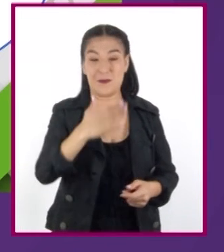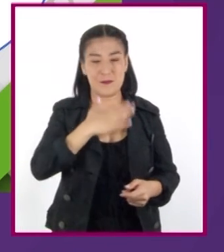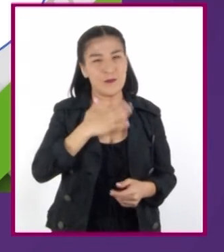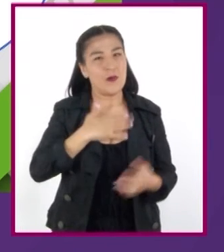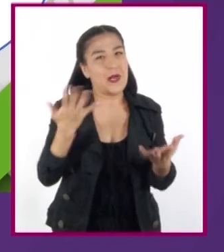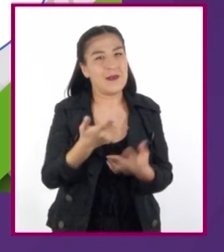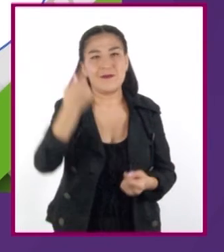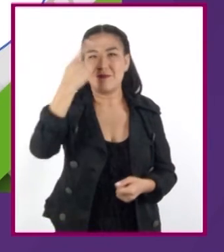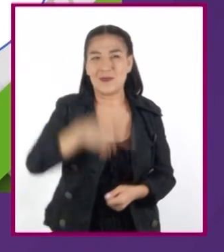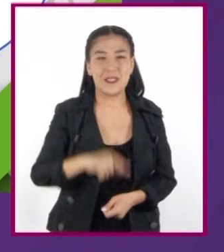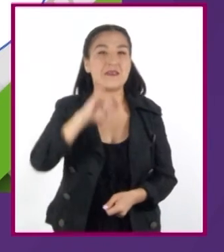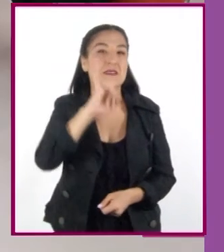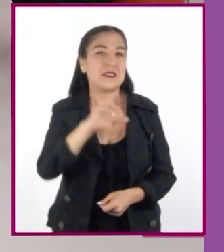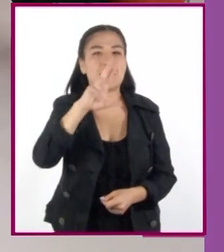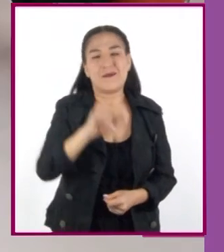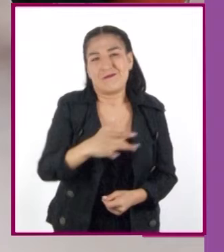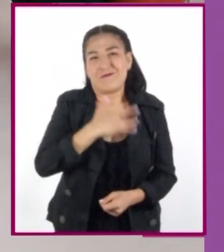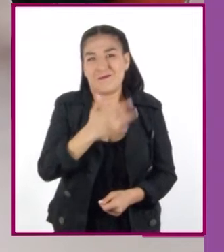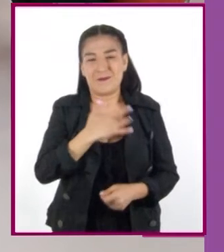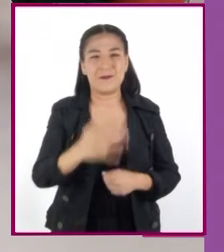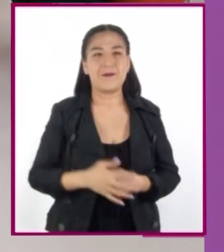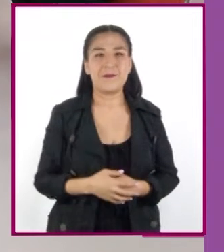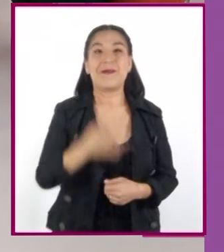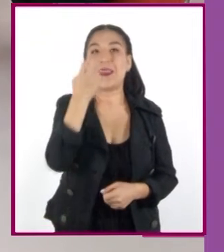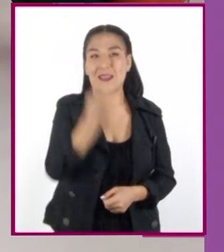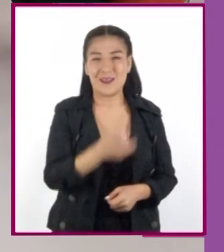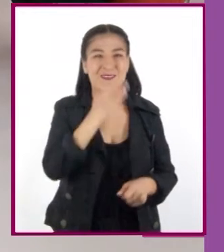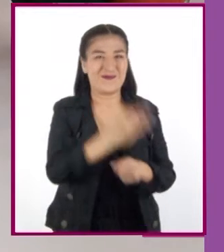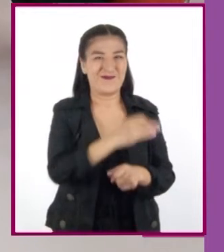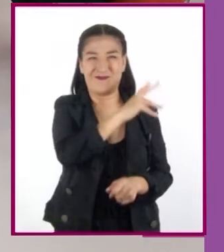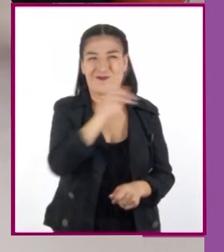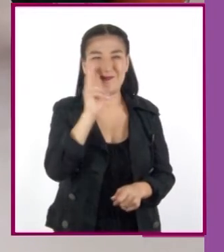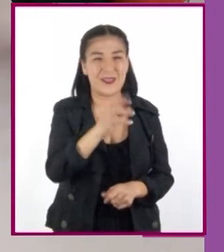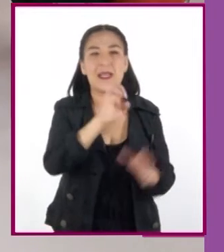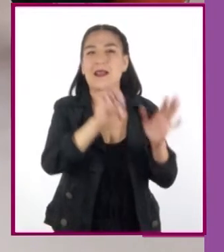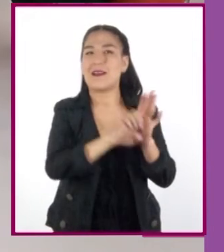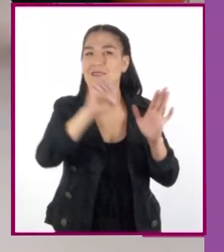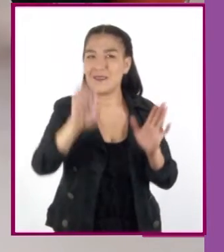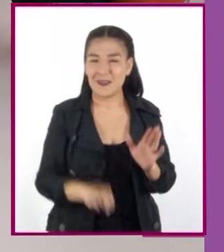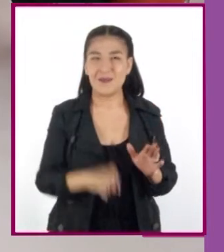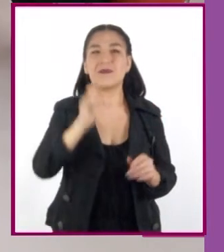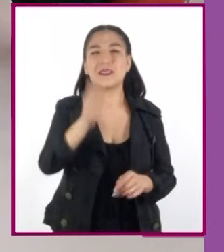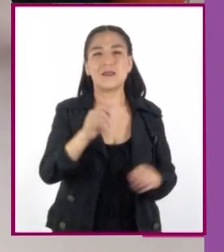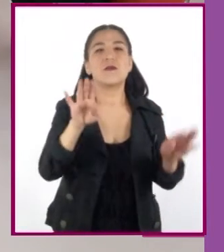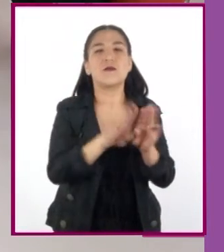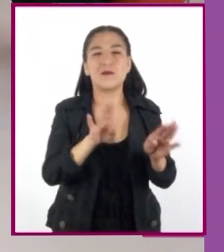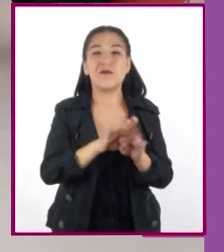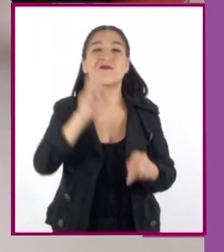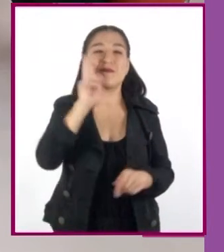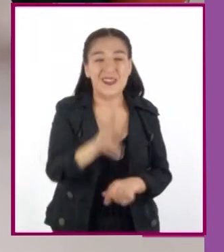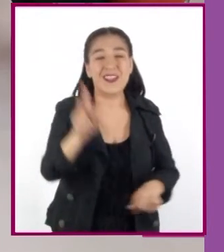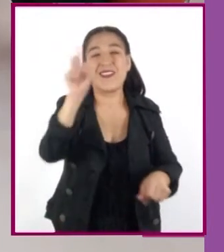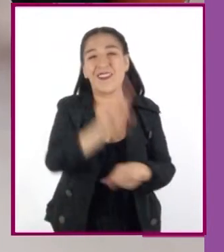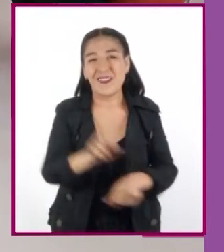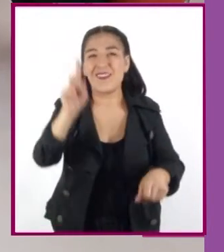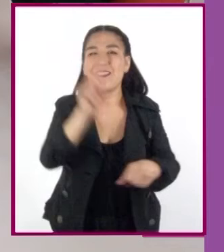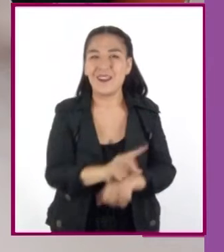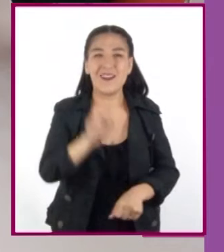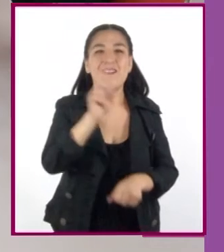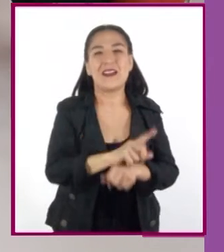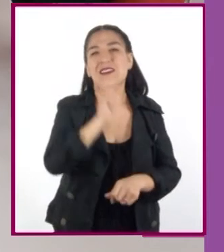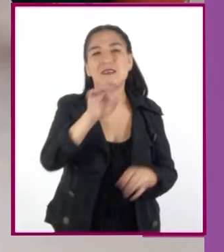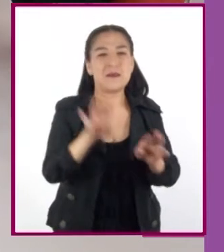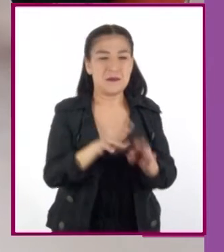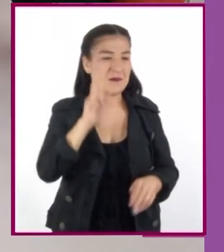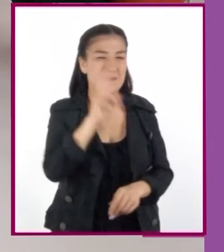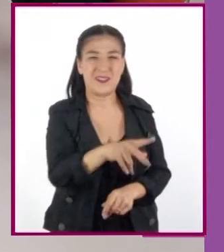queremos ser sensibles o no. Sin duda, estas frases son ejemplos que nos encontramos a diario en donde se